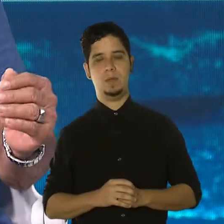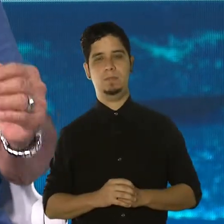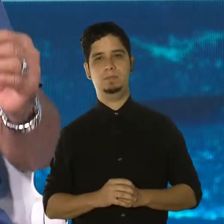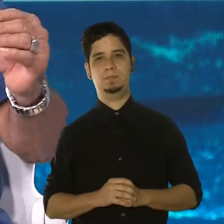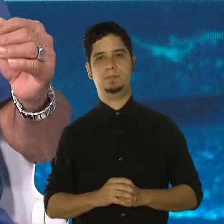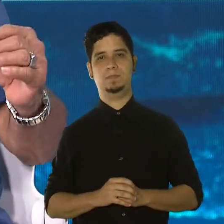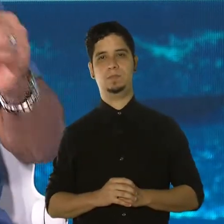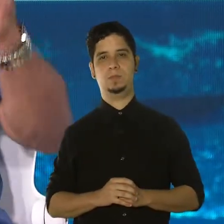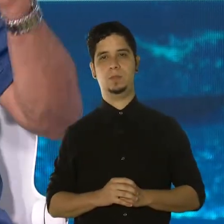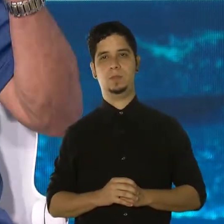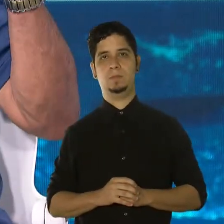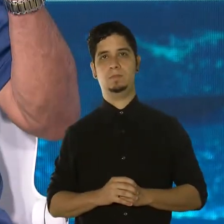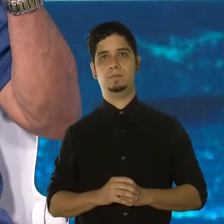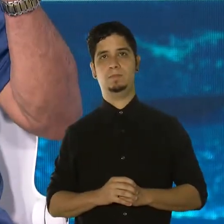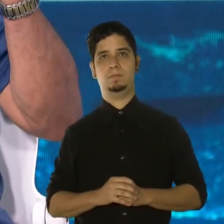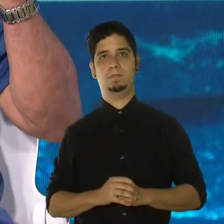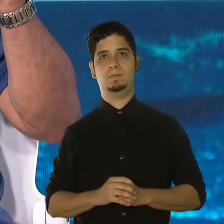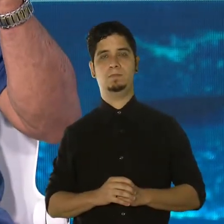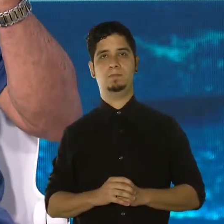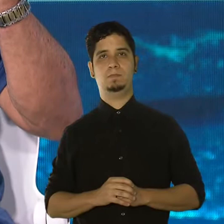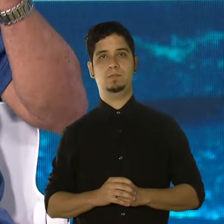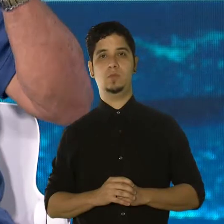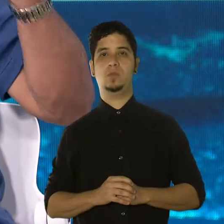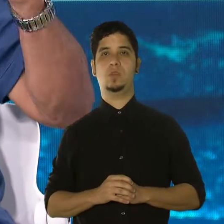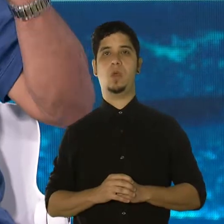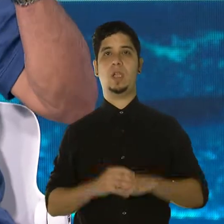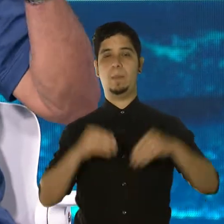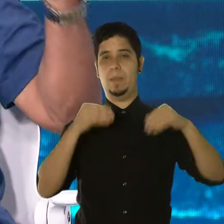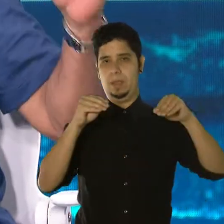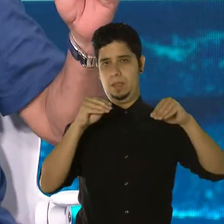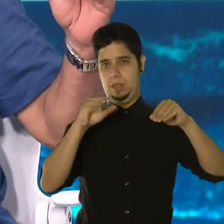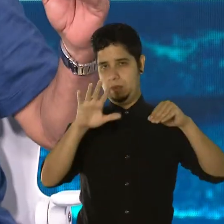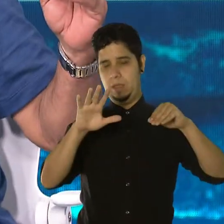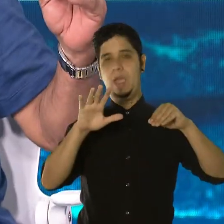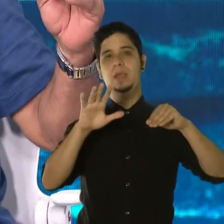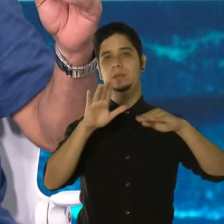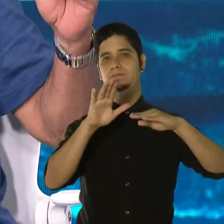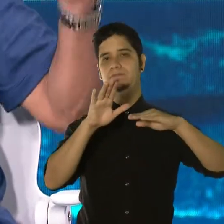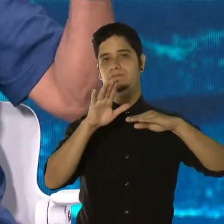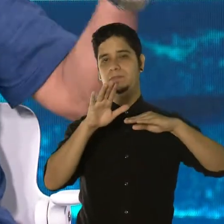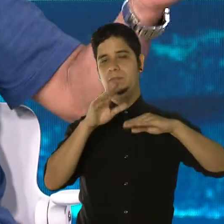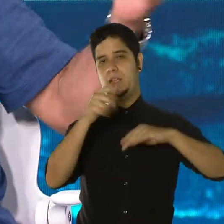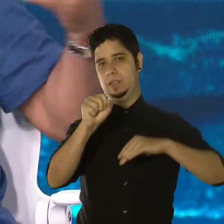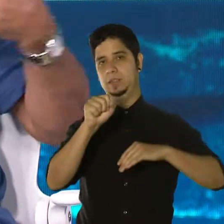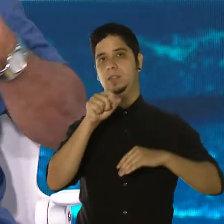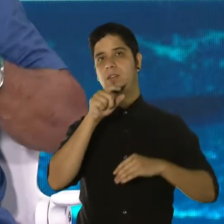el gas, ellos el aumento que ellos dicen